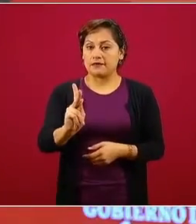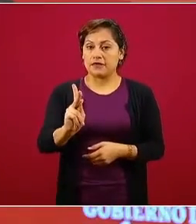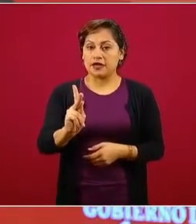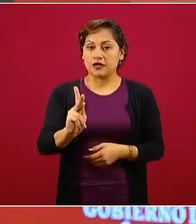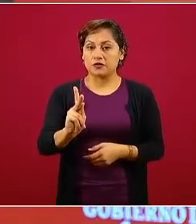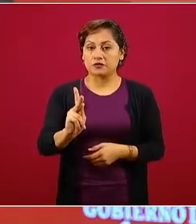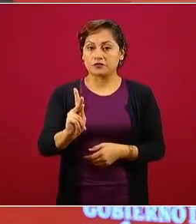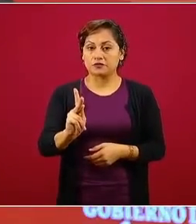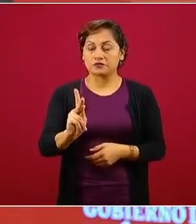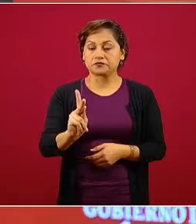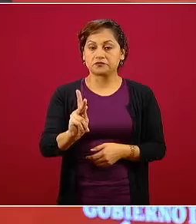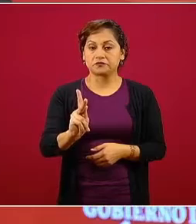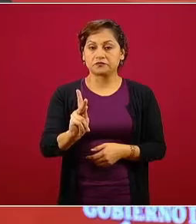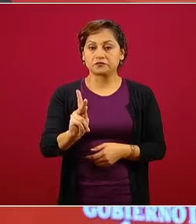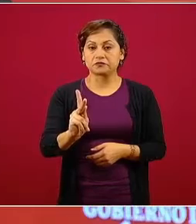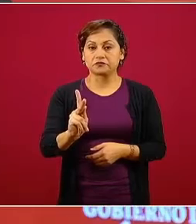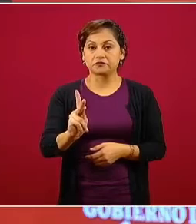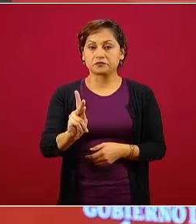la voluntad